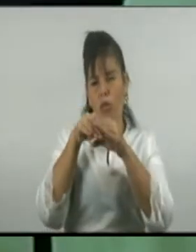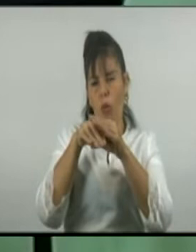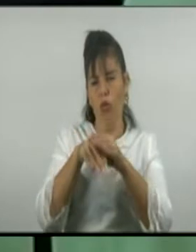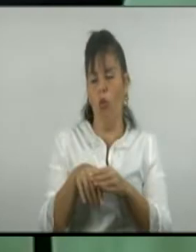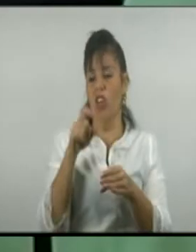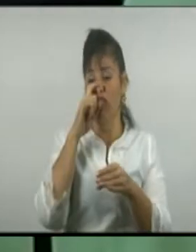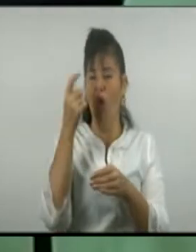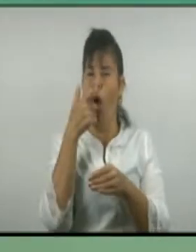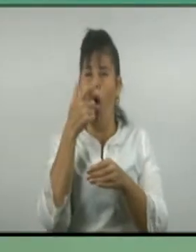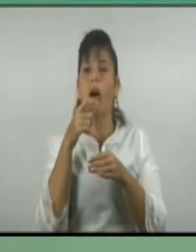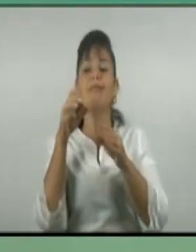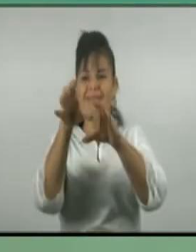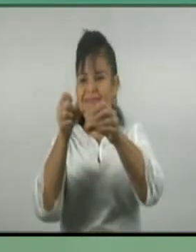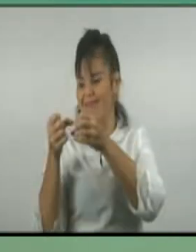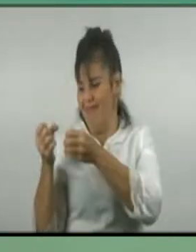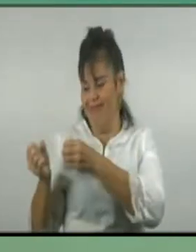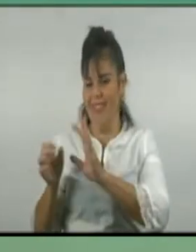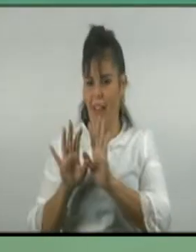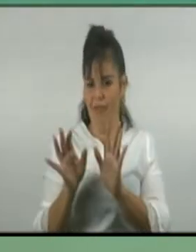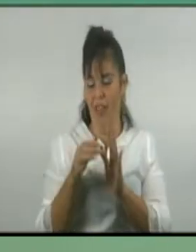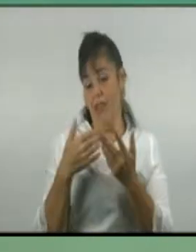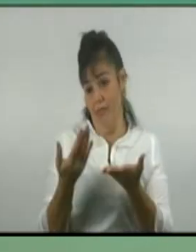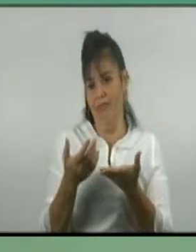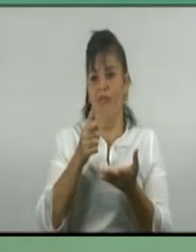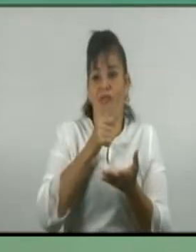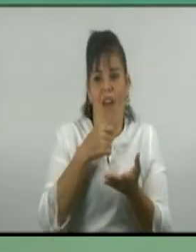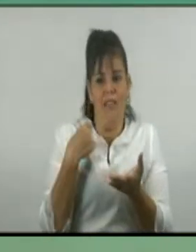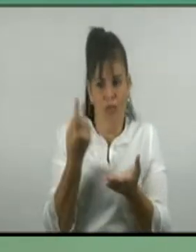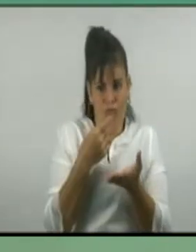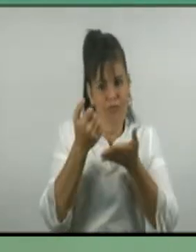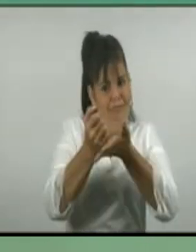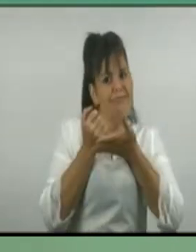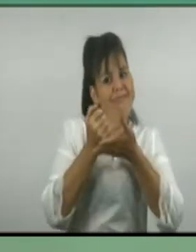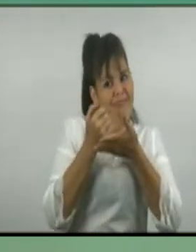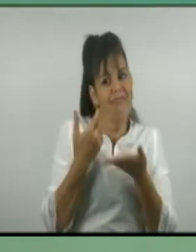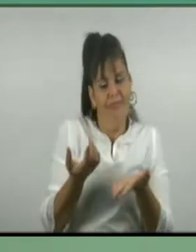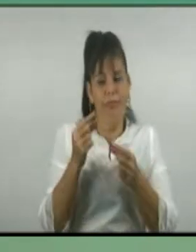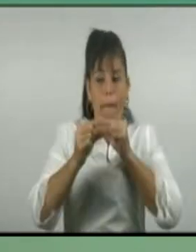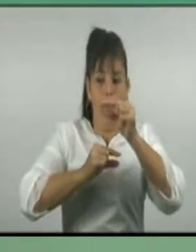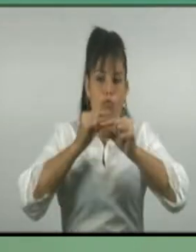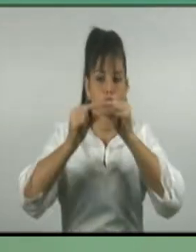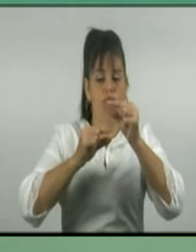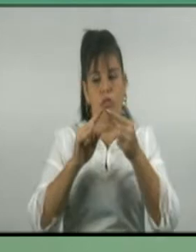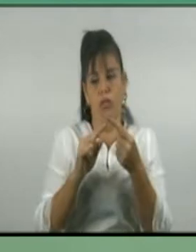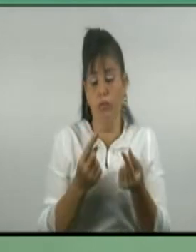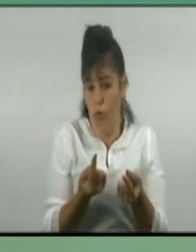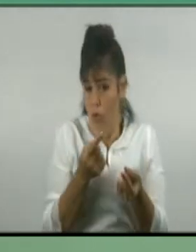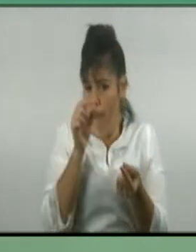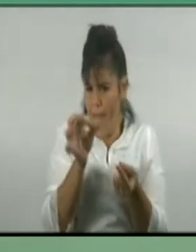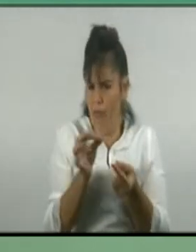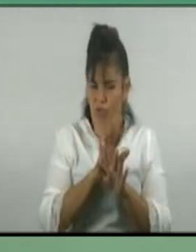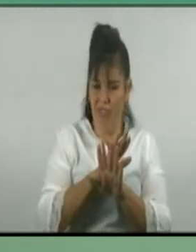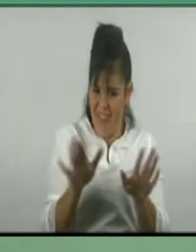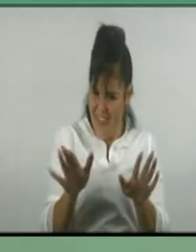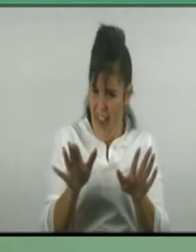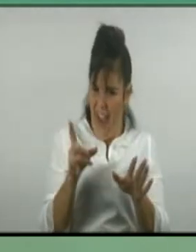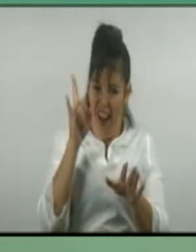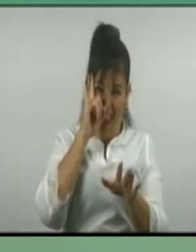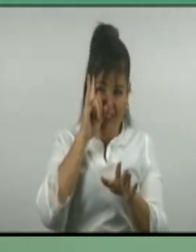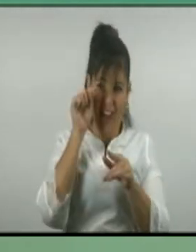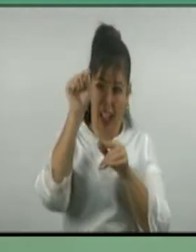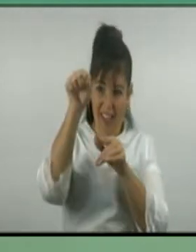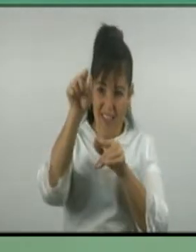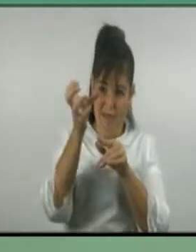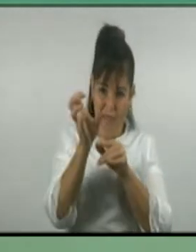leche materna y entonces pues bueno nos facilita y nos ayuda este proceso o que ya después que esta leche materna esté ahí